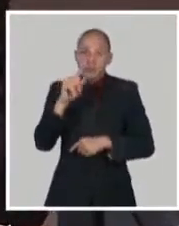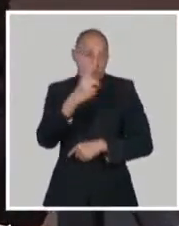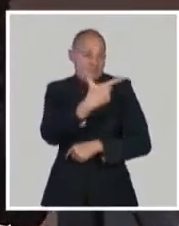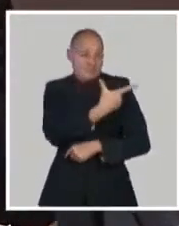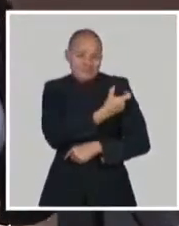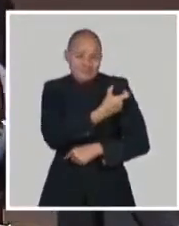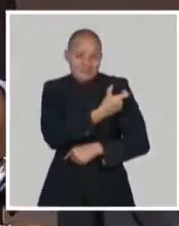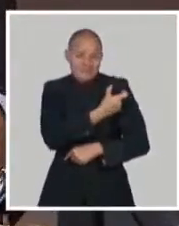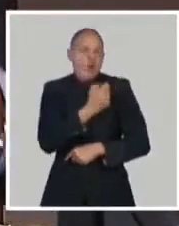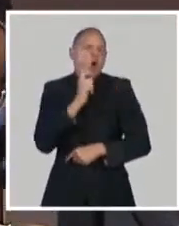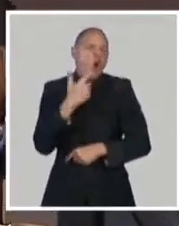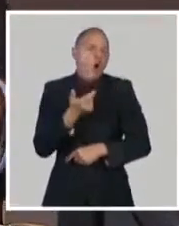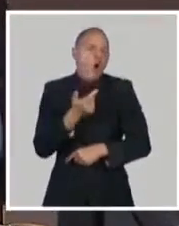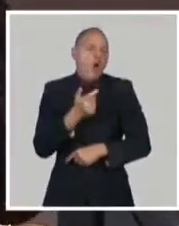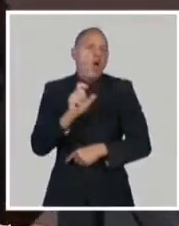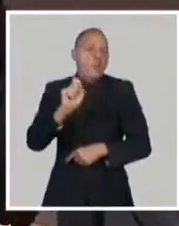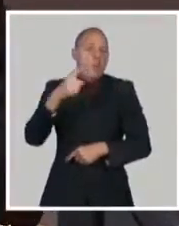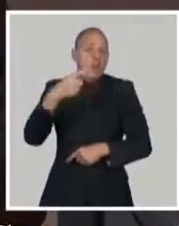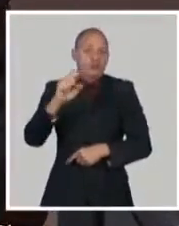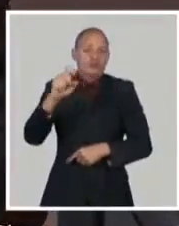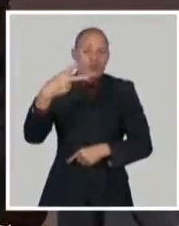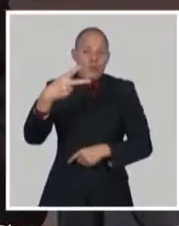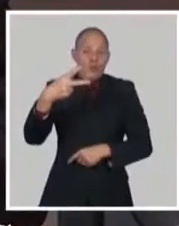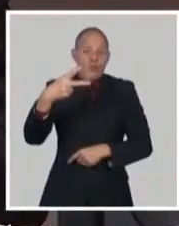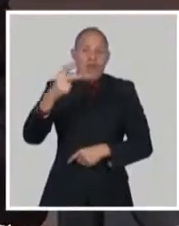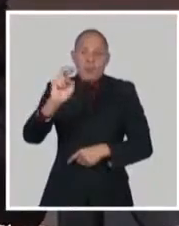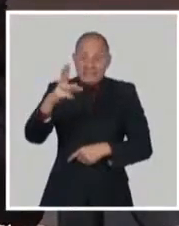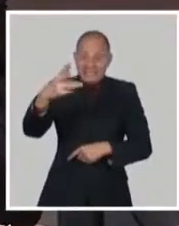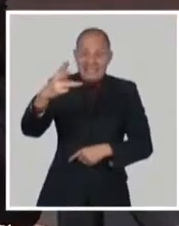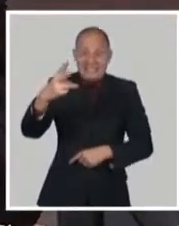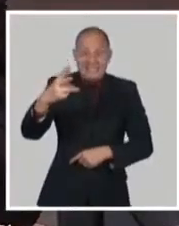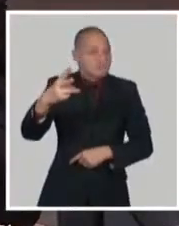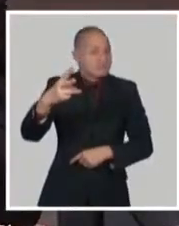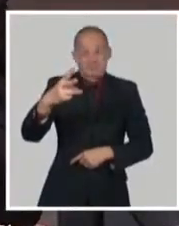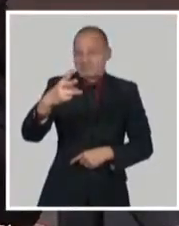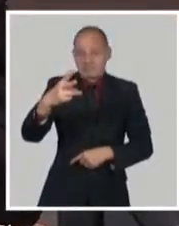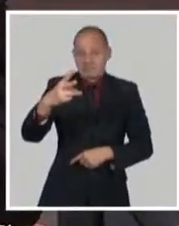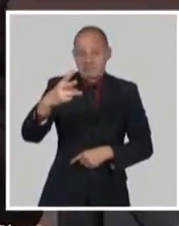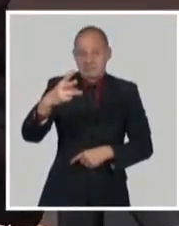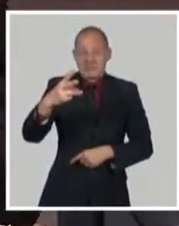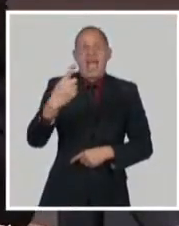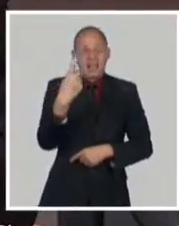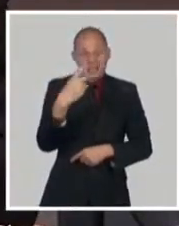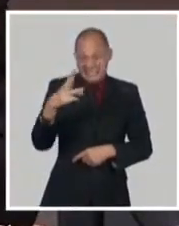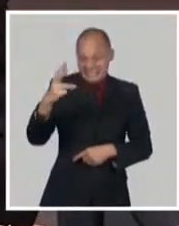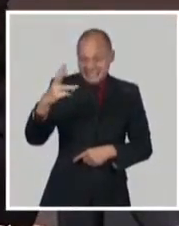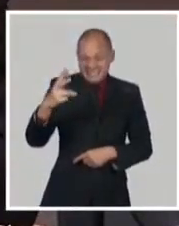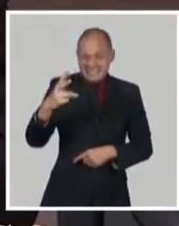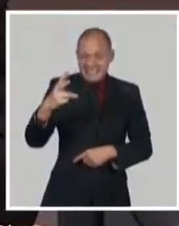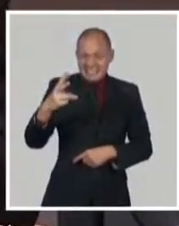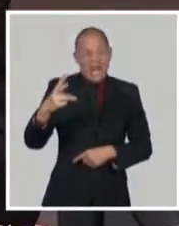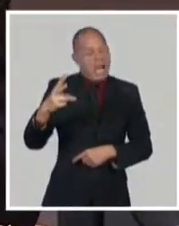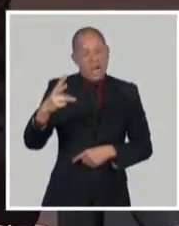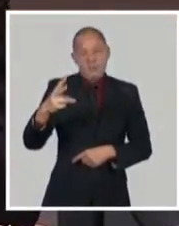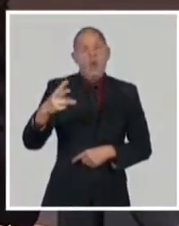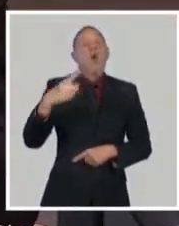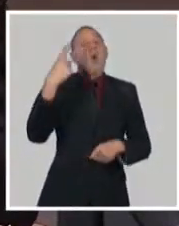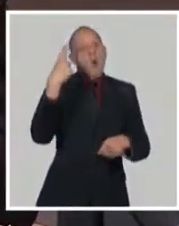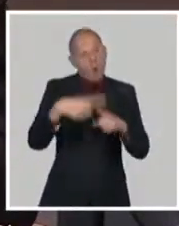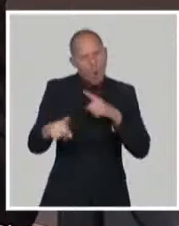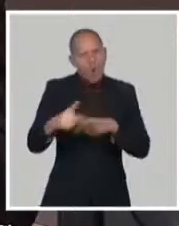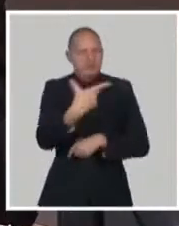adenovirus, que aplican 2 dosis, una tercera dosis no funcionaría, o sea, tendrían que buscar otra opción de vacuna para una dosis de